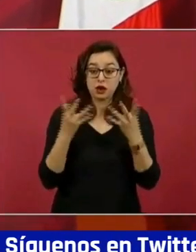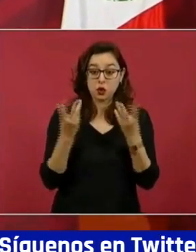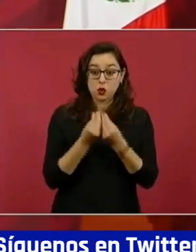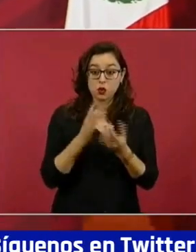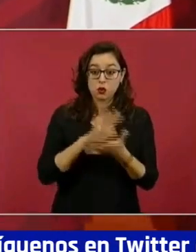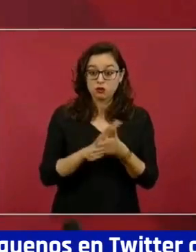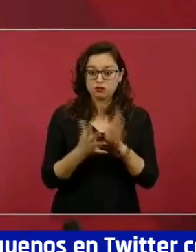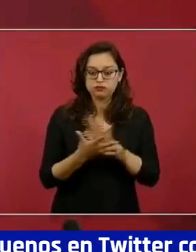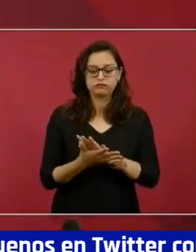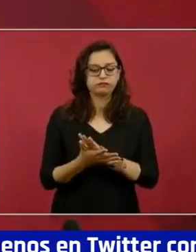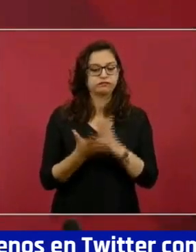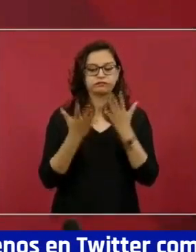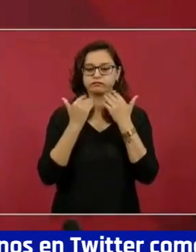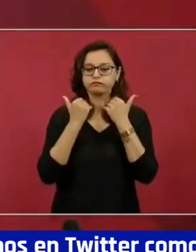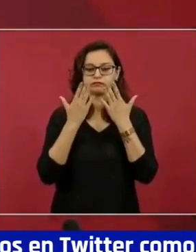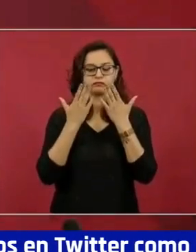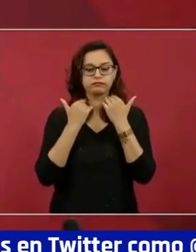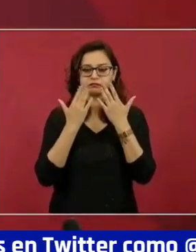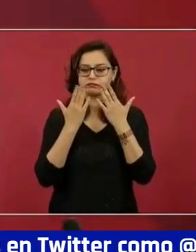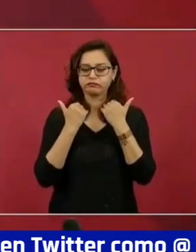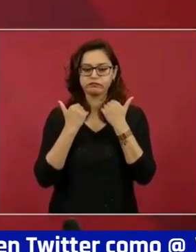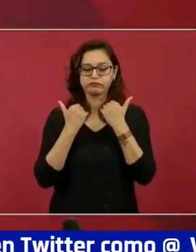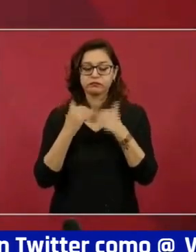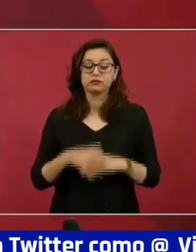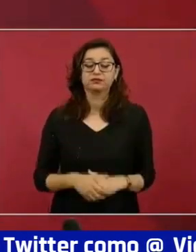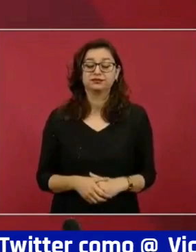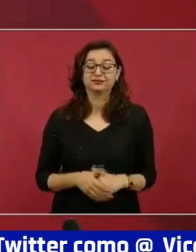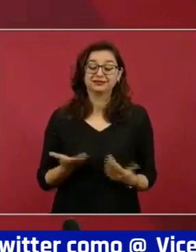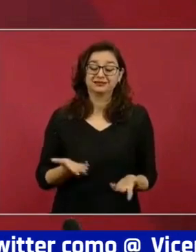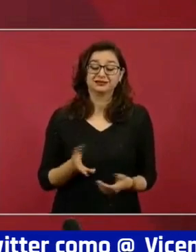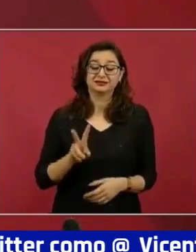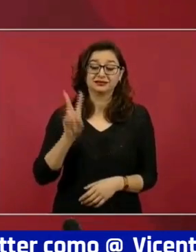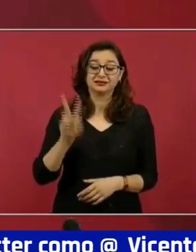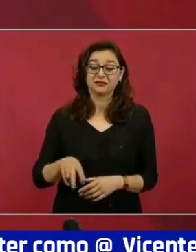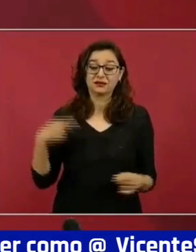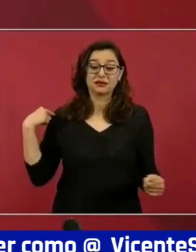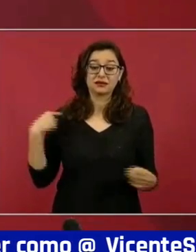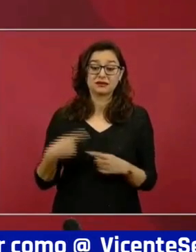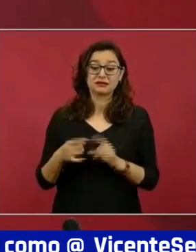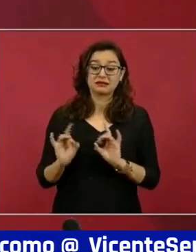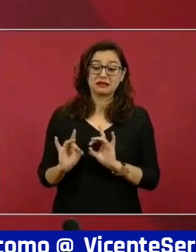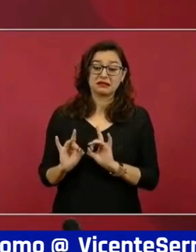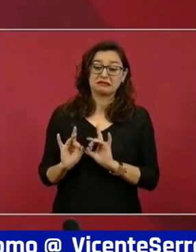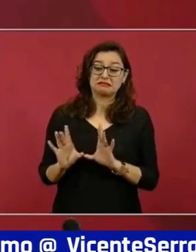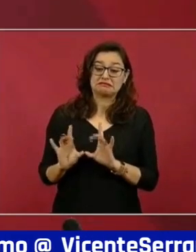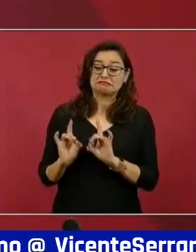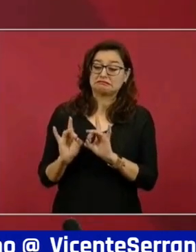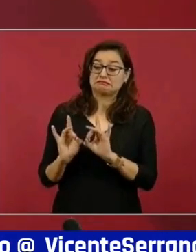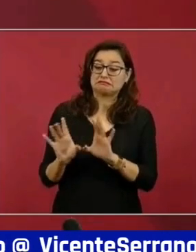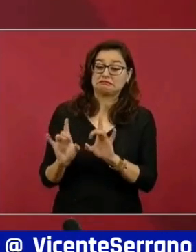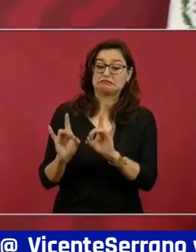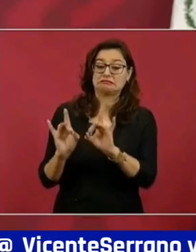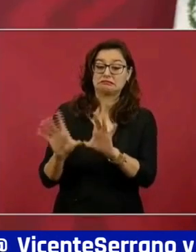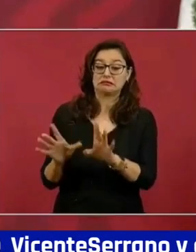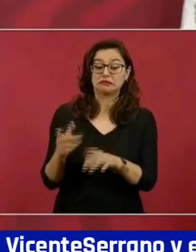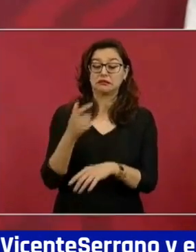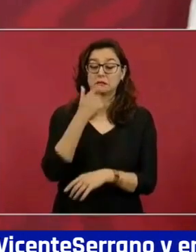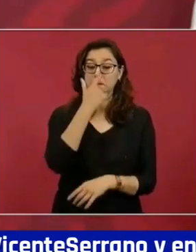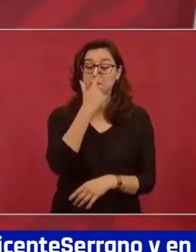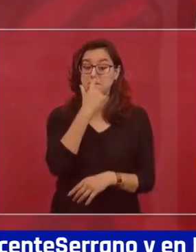a conocer que han disminuido como nunca los homicidios en 5 años. Siguen estando muy altos, pero ya